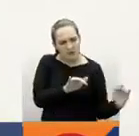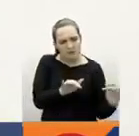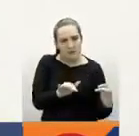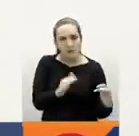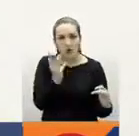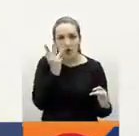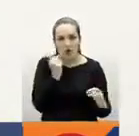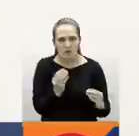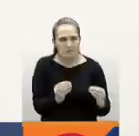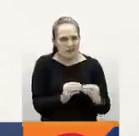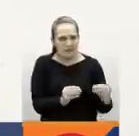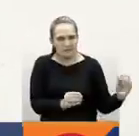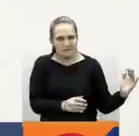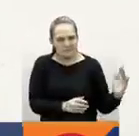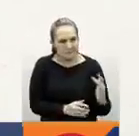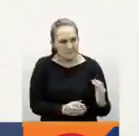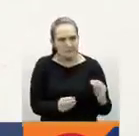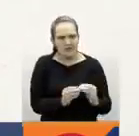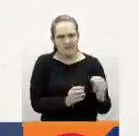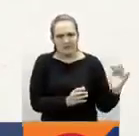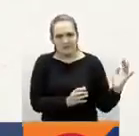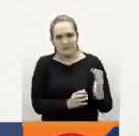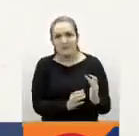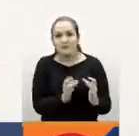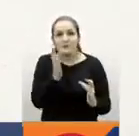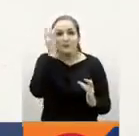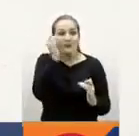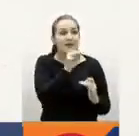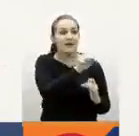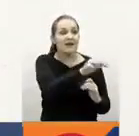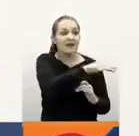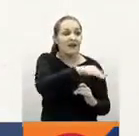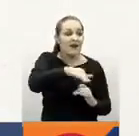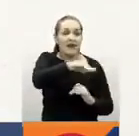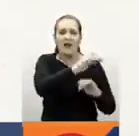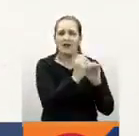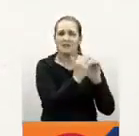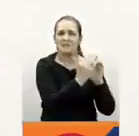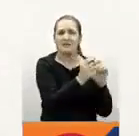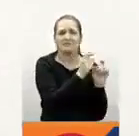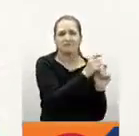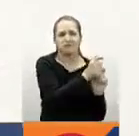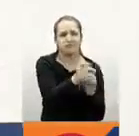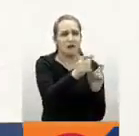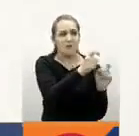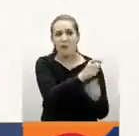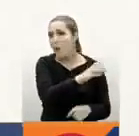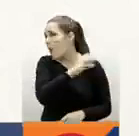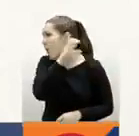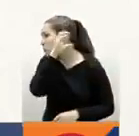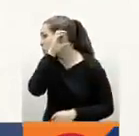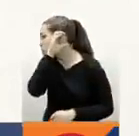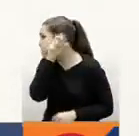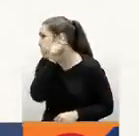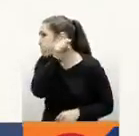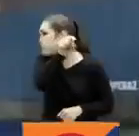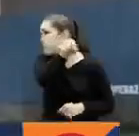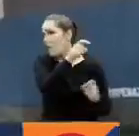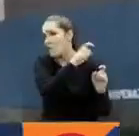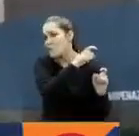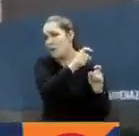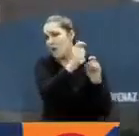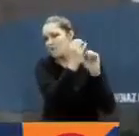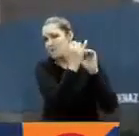los combates han sido constantes en este momento que se rinde la entrevista están se están presentando